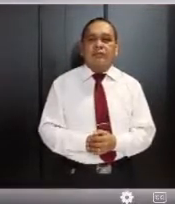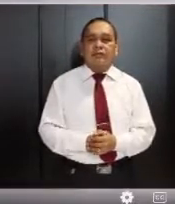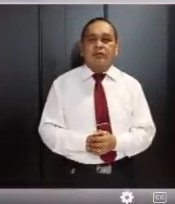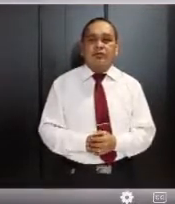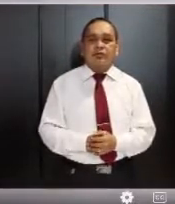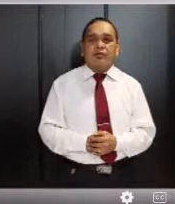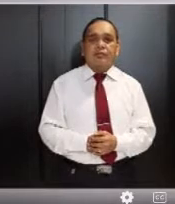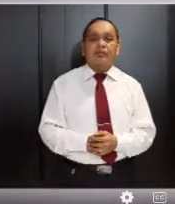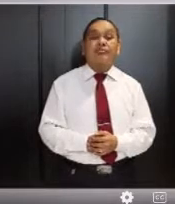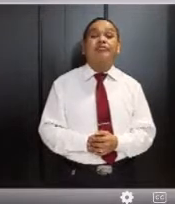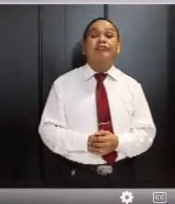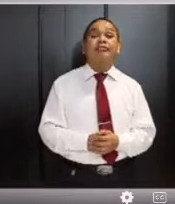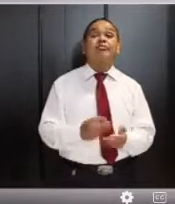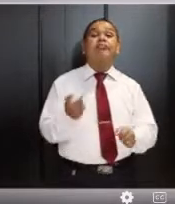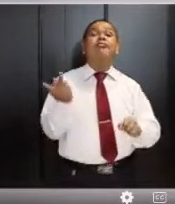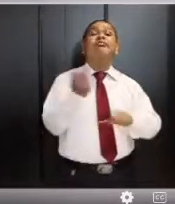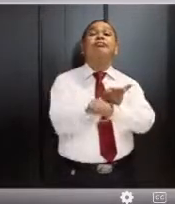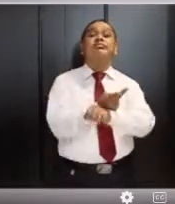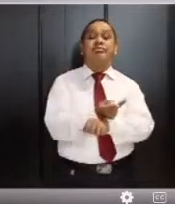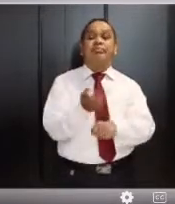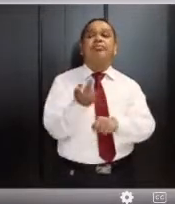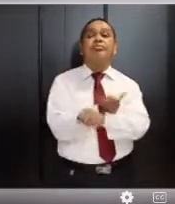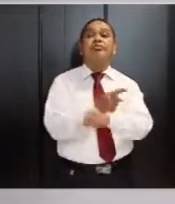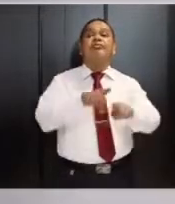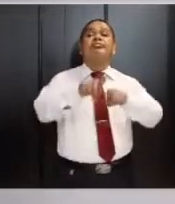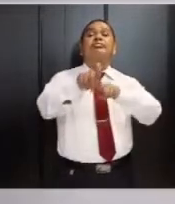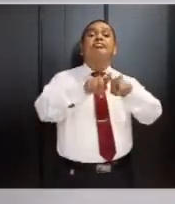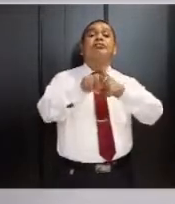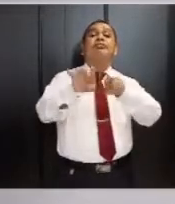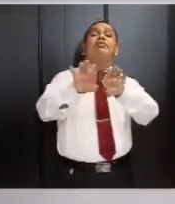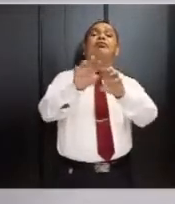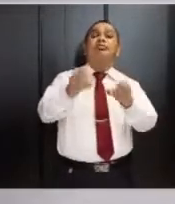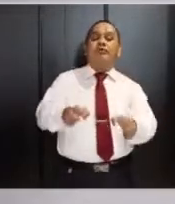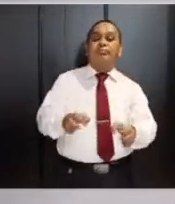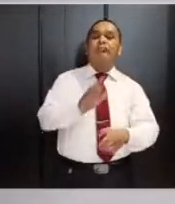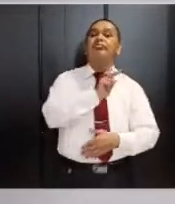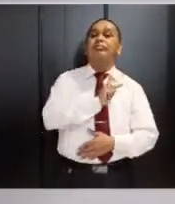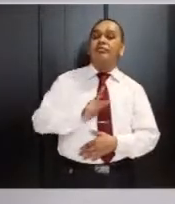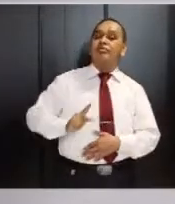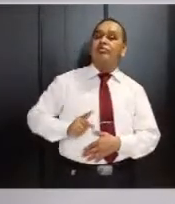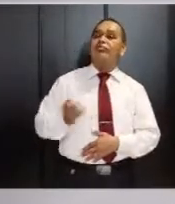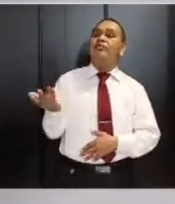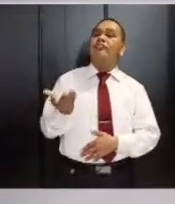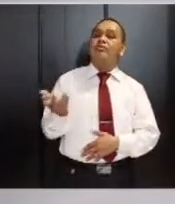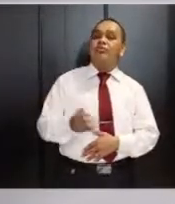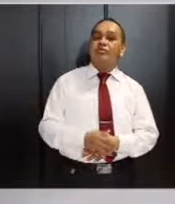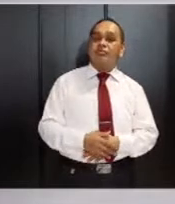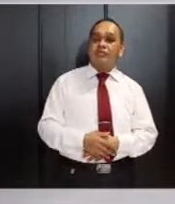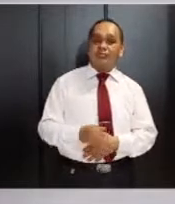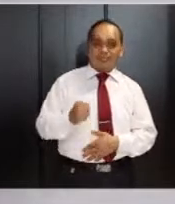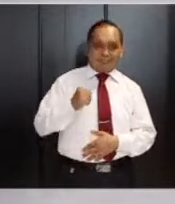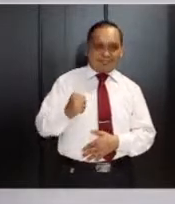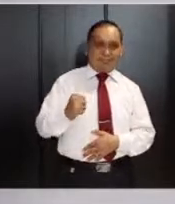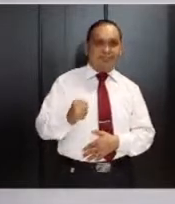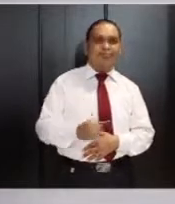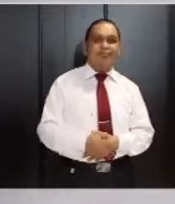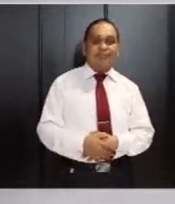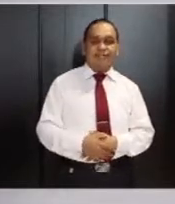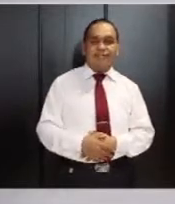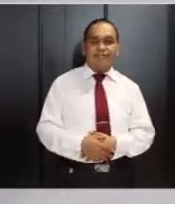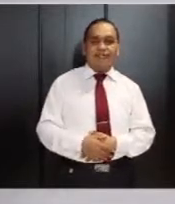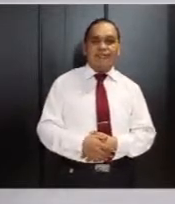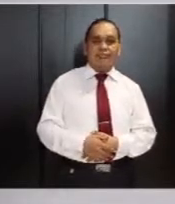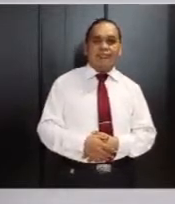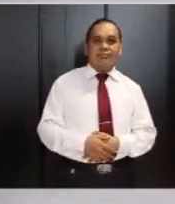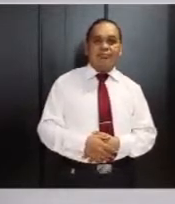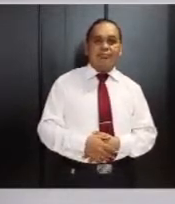¿Qué pasó? ¿Sí? ¿Qué pasó, hermanito? ¿Cómo estás? El presidente, ¿cómo? Chingón, ¿cómo vas? Presidente,